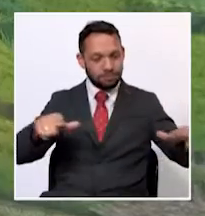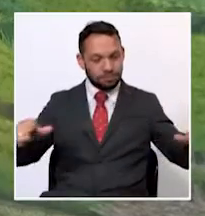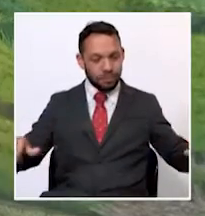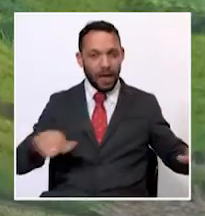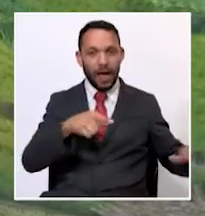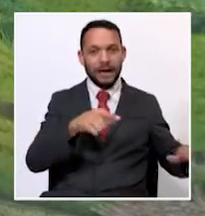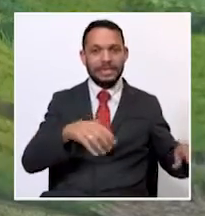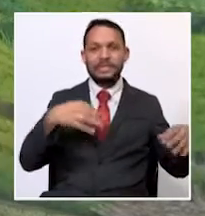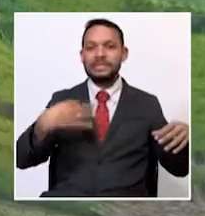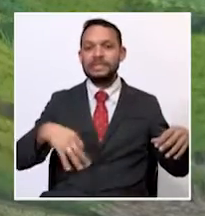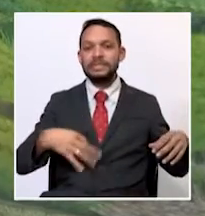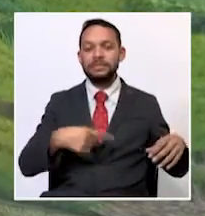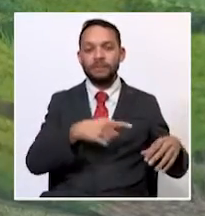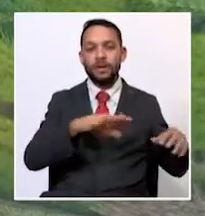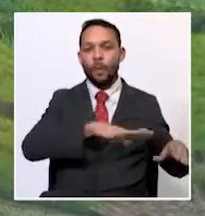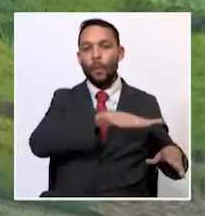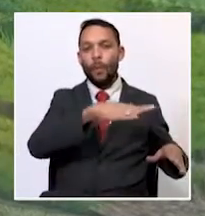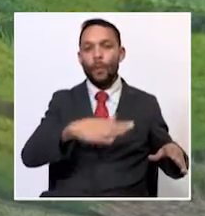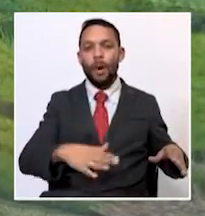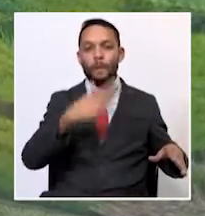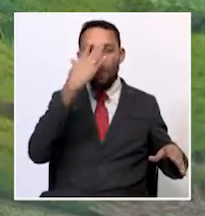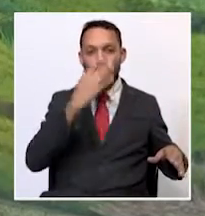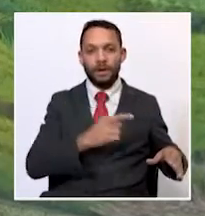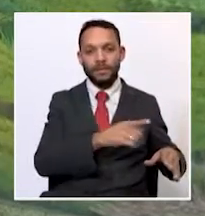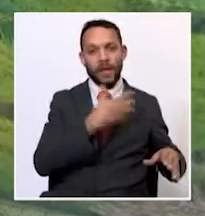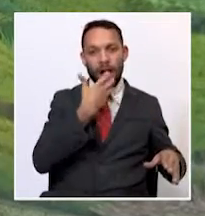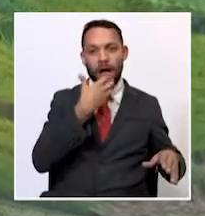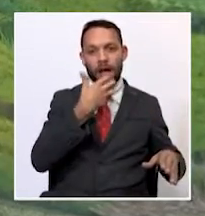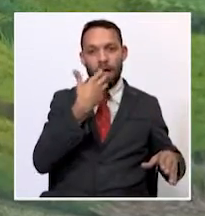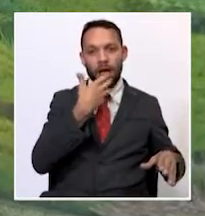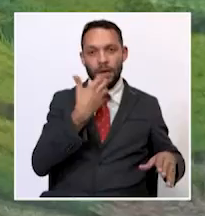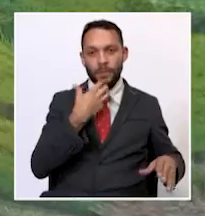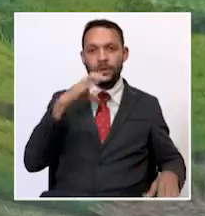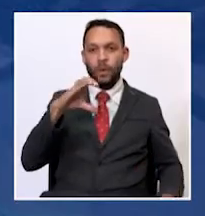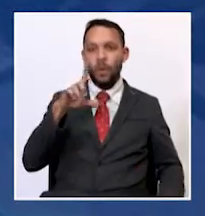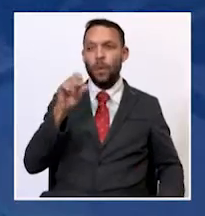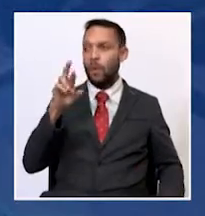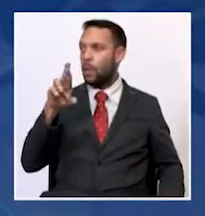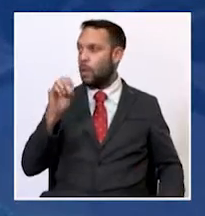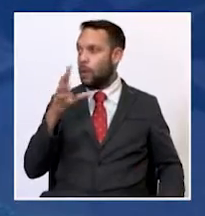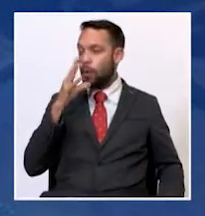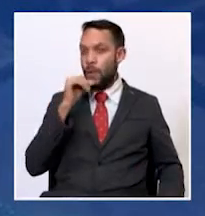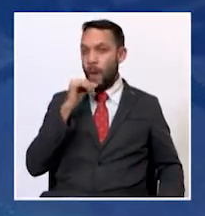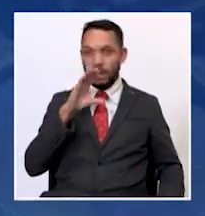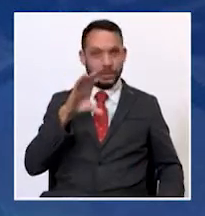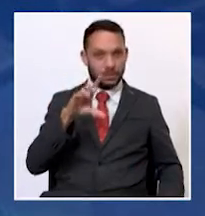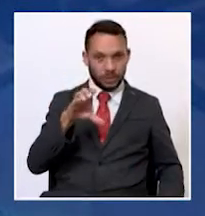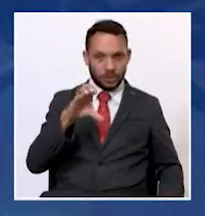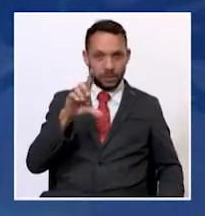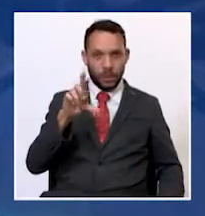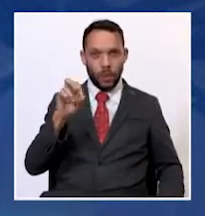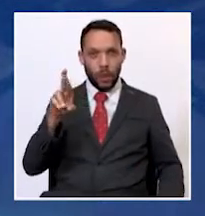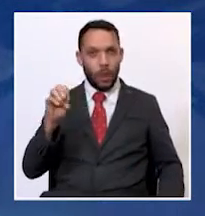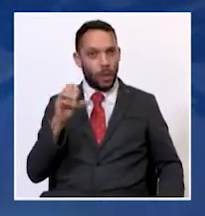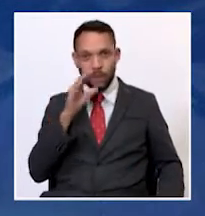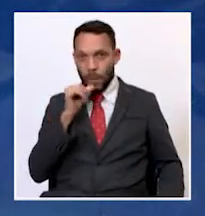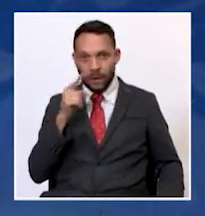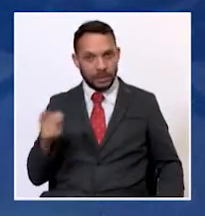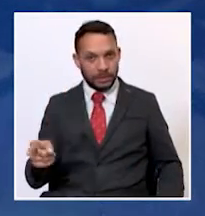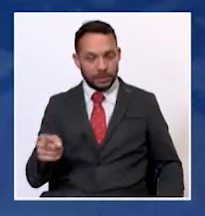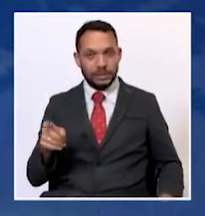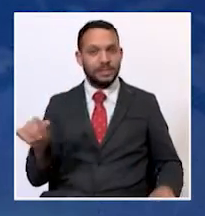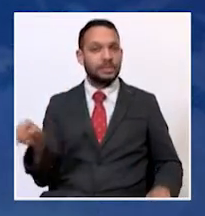temperatura. Esta es una piscina que no tiene cloro, tiene minerales, es muy parecida al agua de